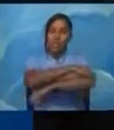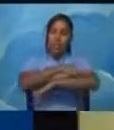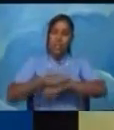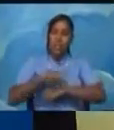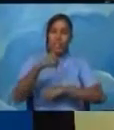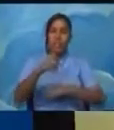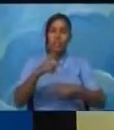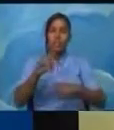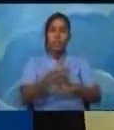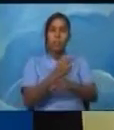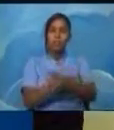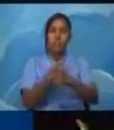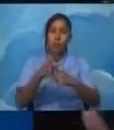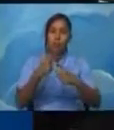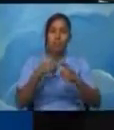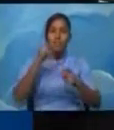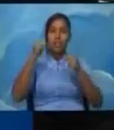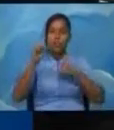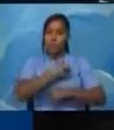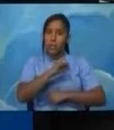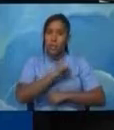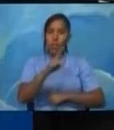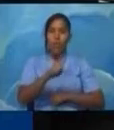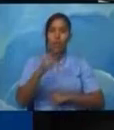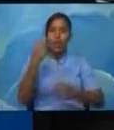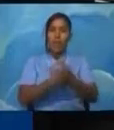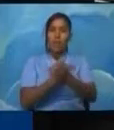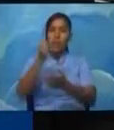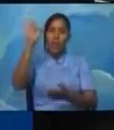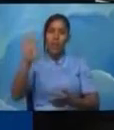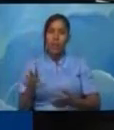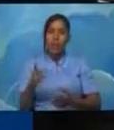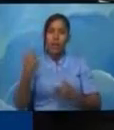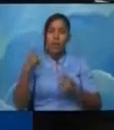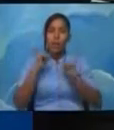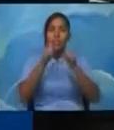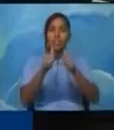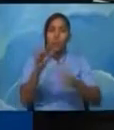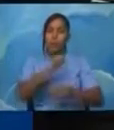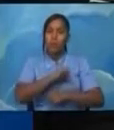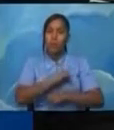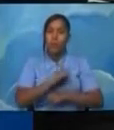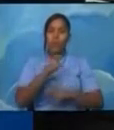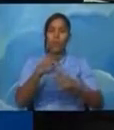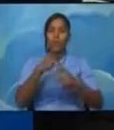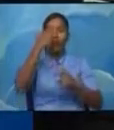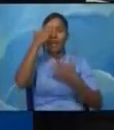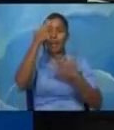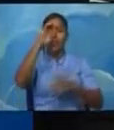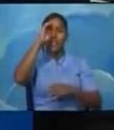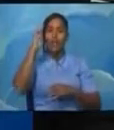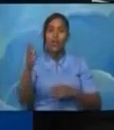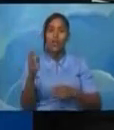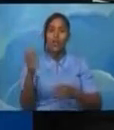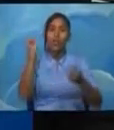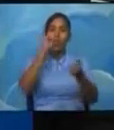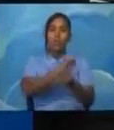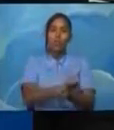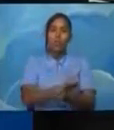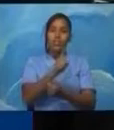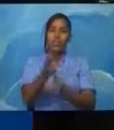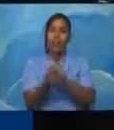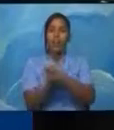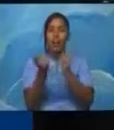campañas y llevaron 5 veces en el año al hermano Puerta preso la policía, pero ahora gracias a Dios la policía